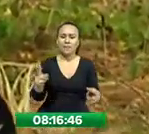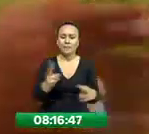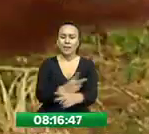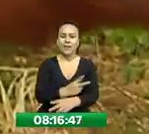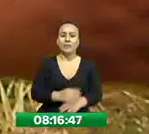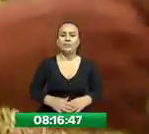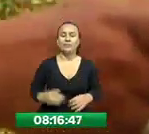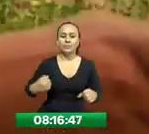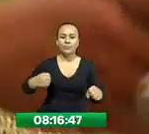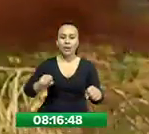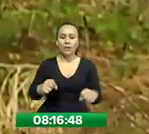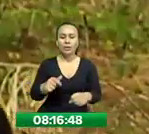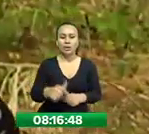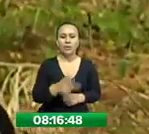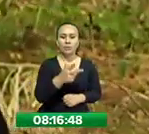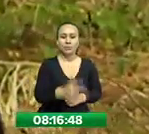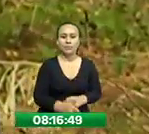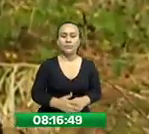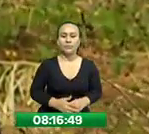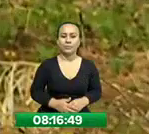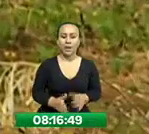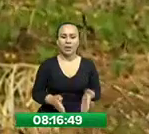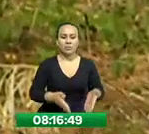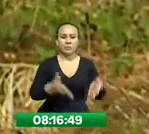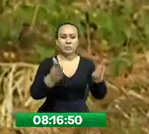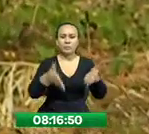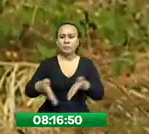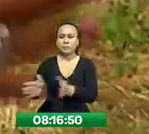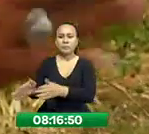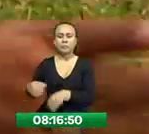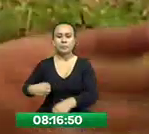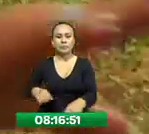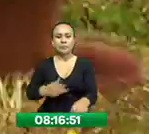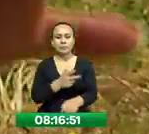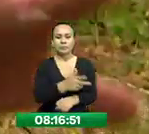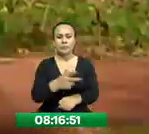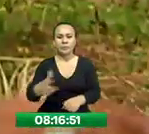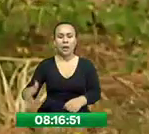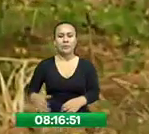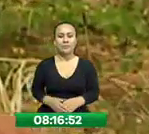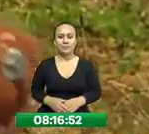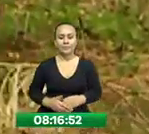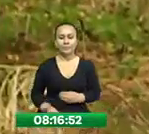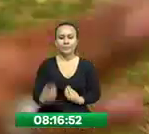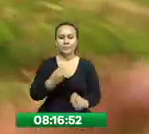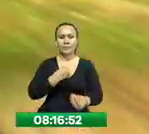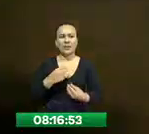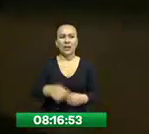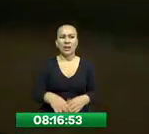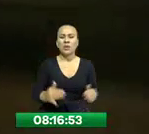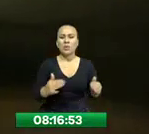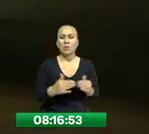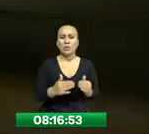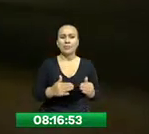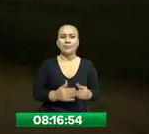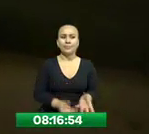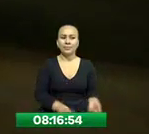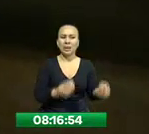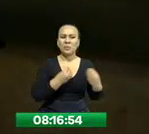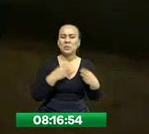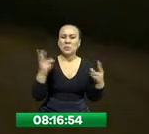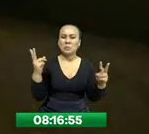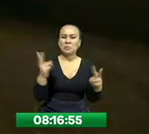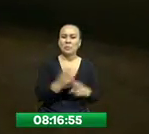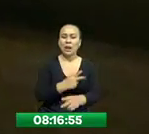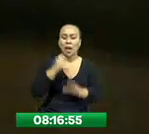trisimotos embarcadas aquí están paradas aquí, en columnada, que hacen estación aquí, paradero. Es chongo esto. Que ya han sido varios